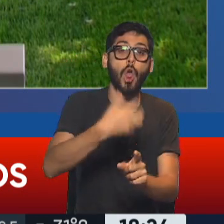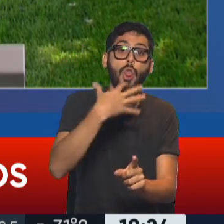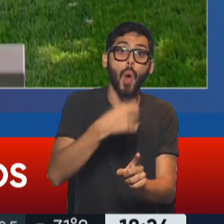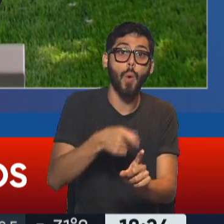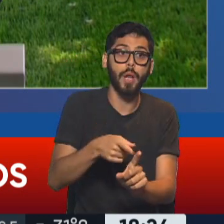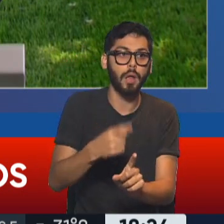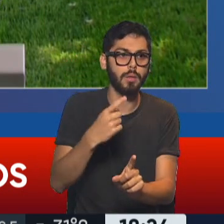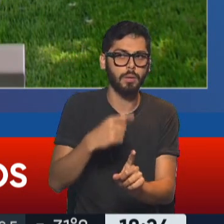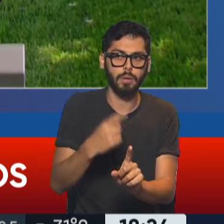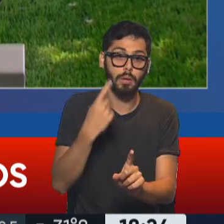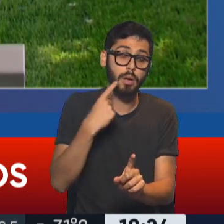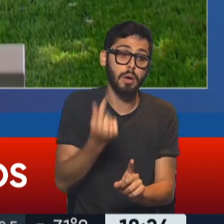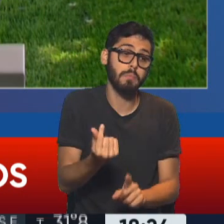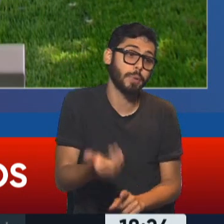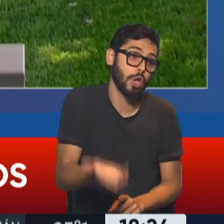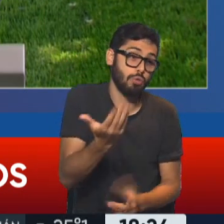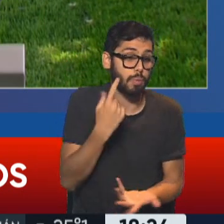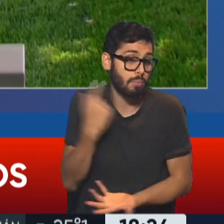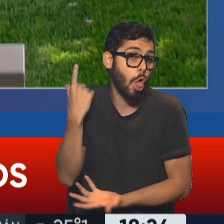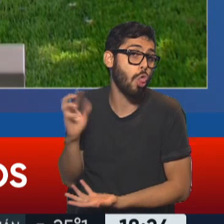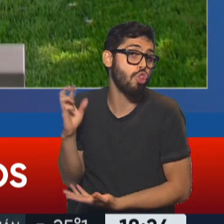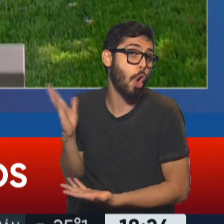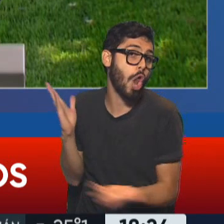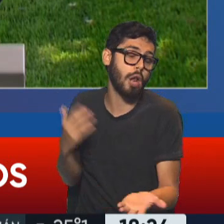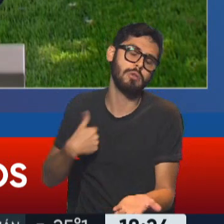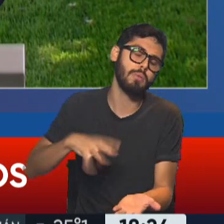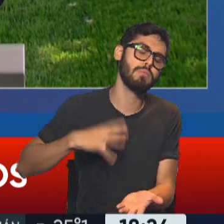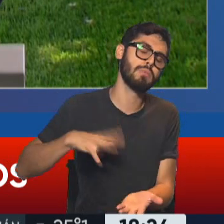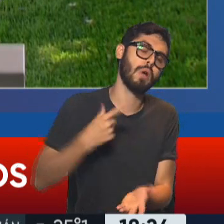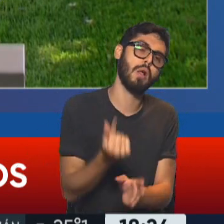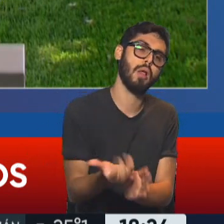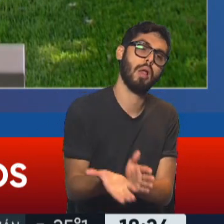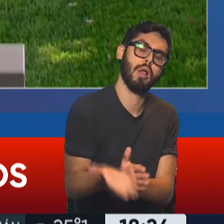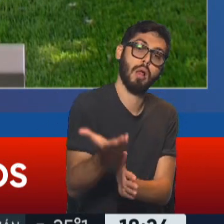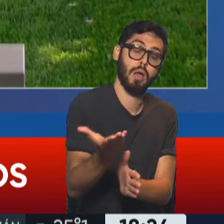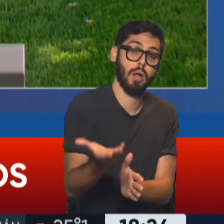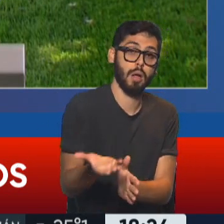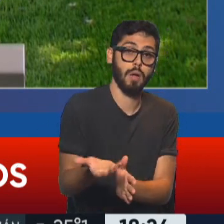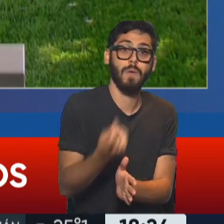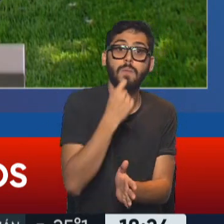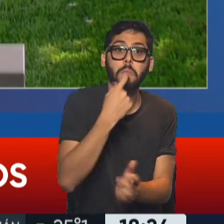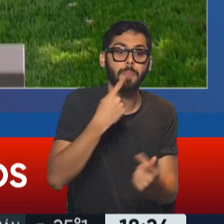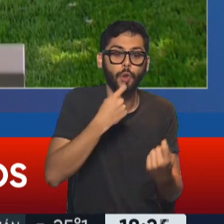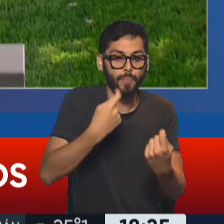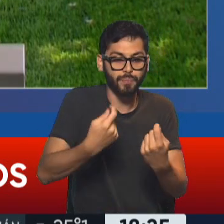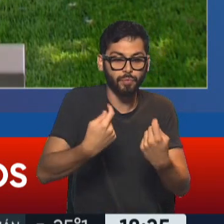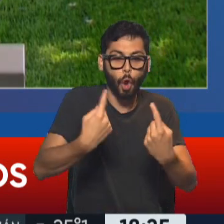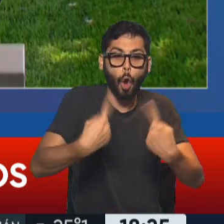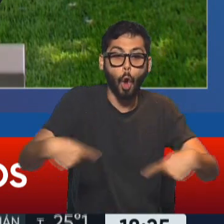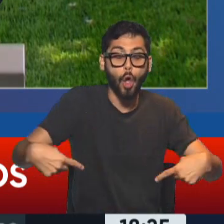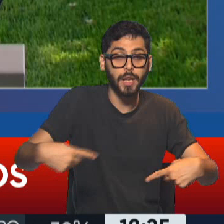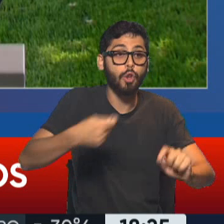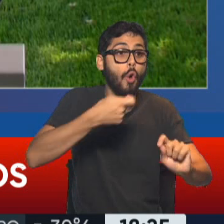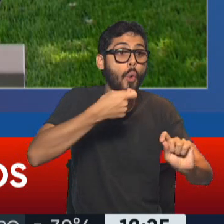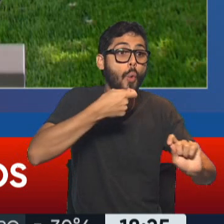empiezan a aumentar precios, dicen, y como está el dólar, por las dudas aumento los precios porque la mercadería que tengo hoy, cuando la reponga, no